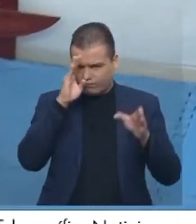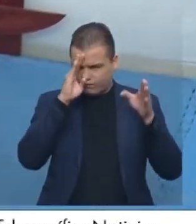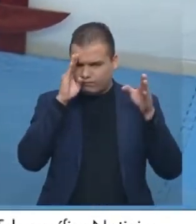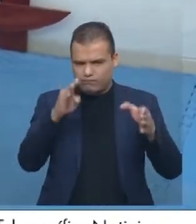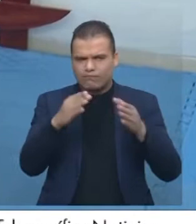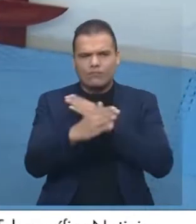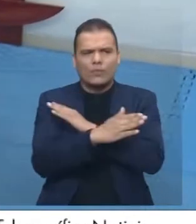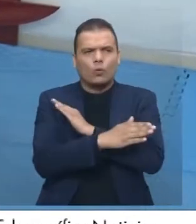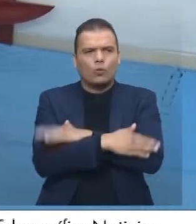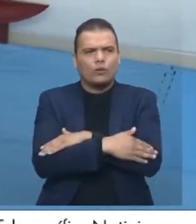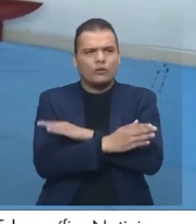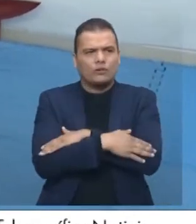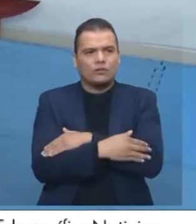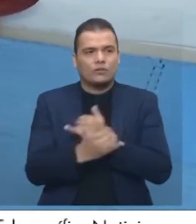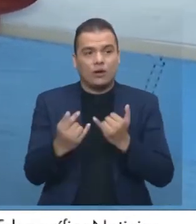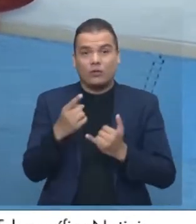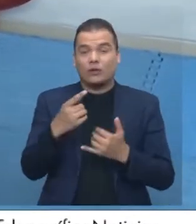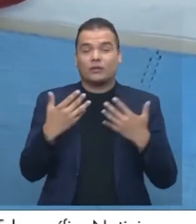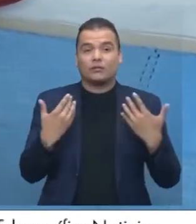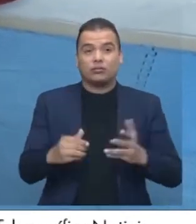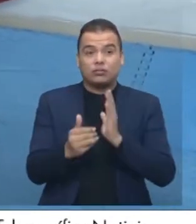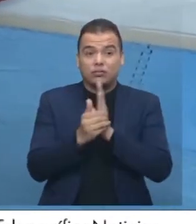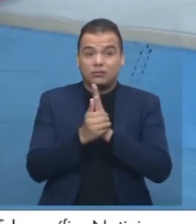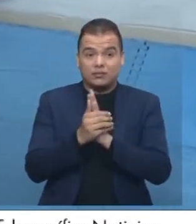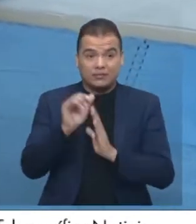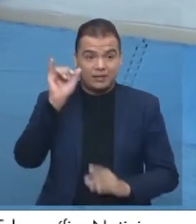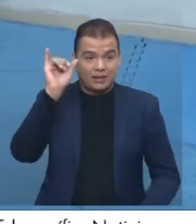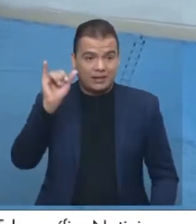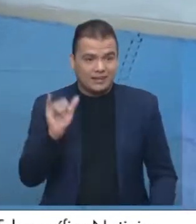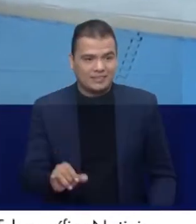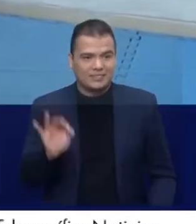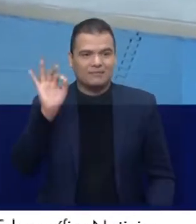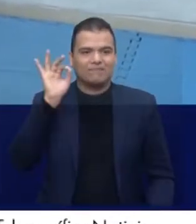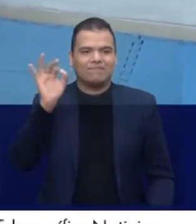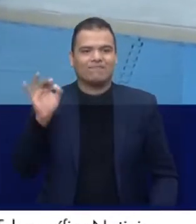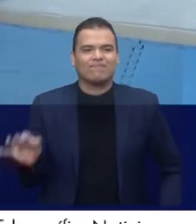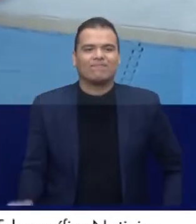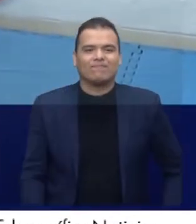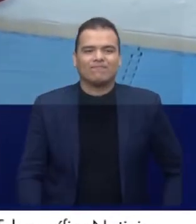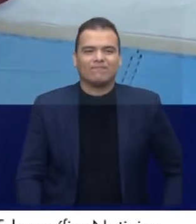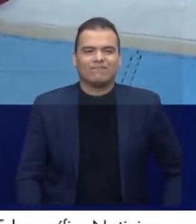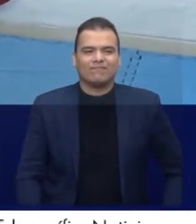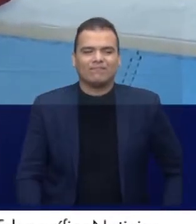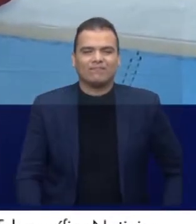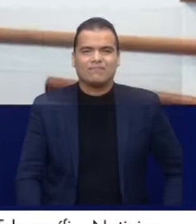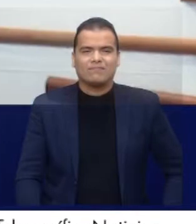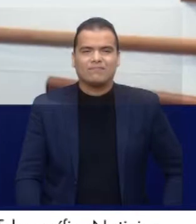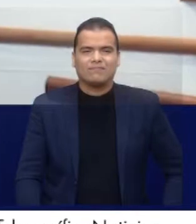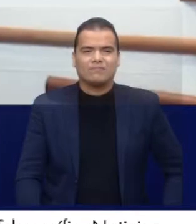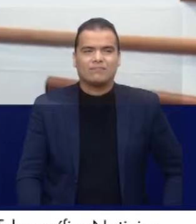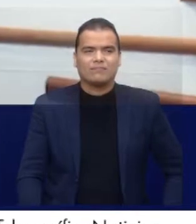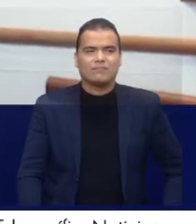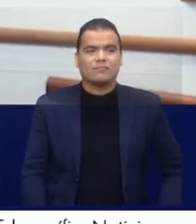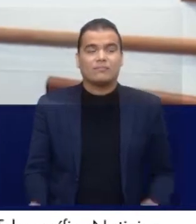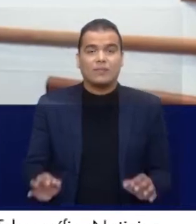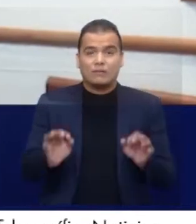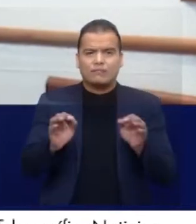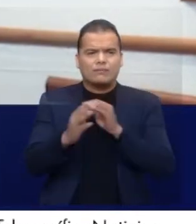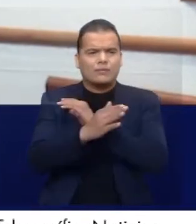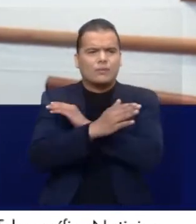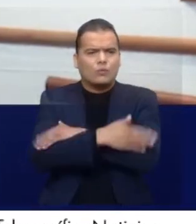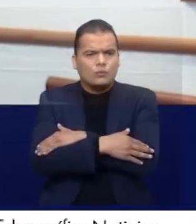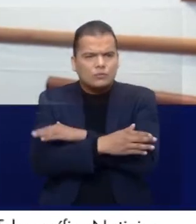sido claves para que hoy sea el niño vallecaucano más galardonado en su categoría. Todo se resume en